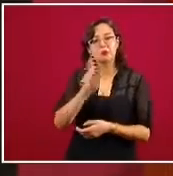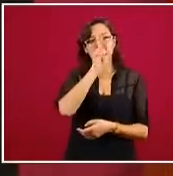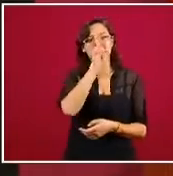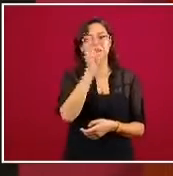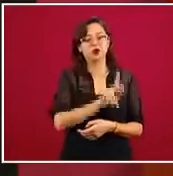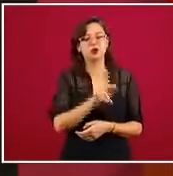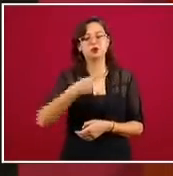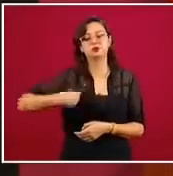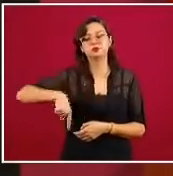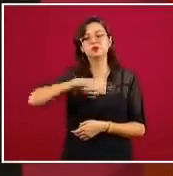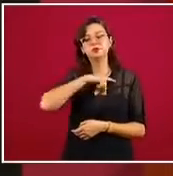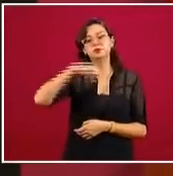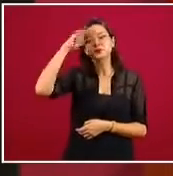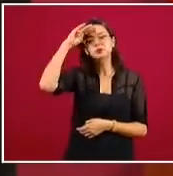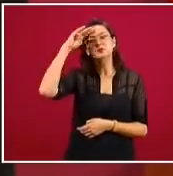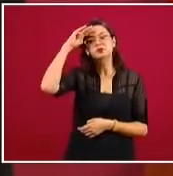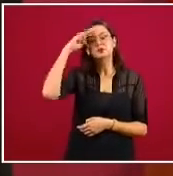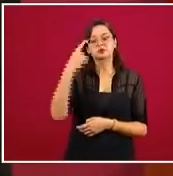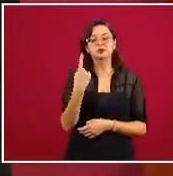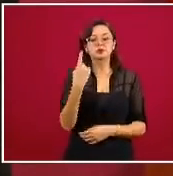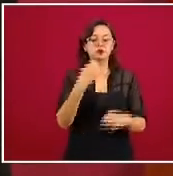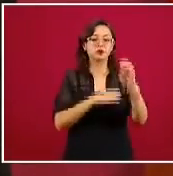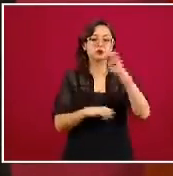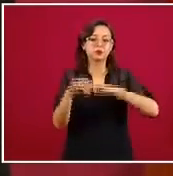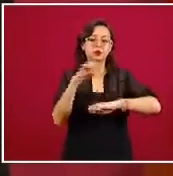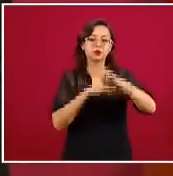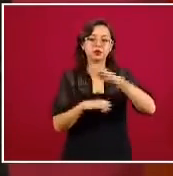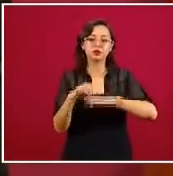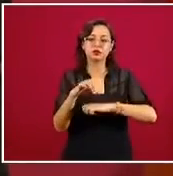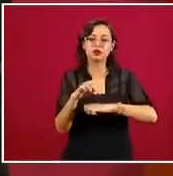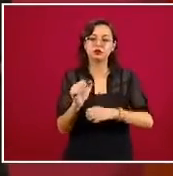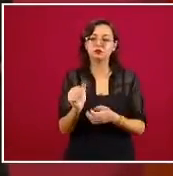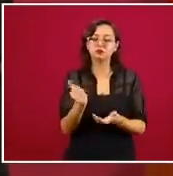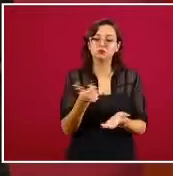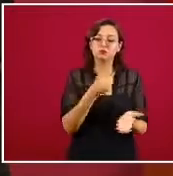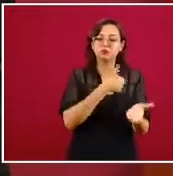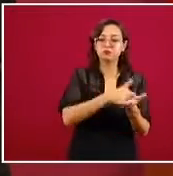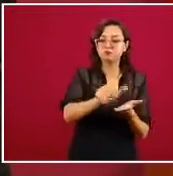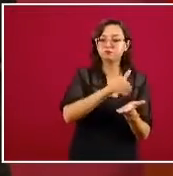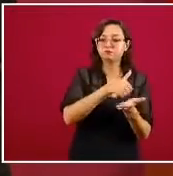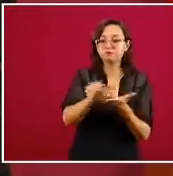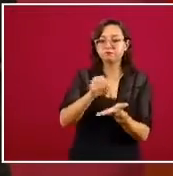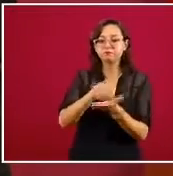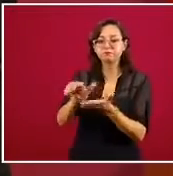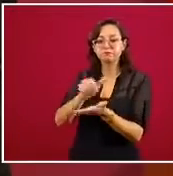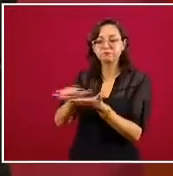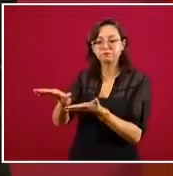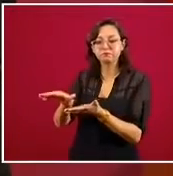un criterio. Hay empresas que dan de baja para